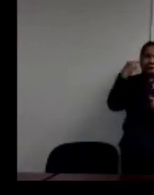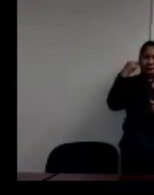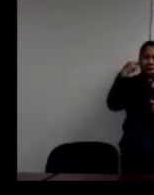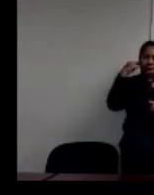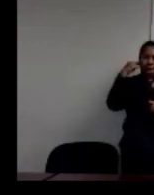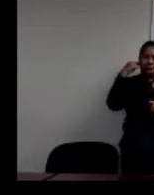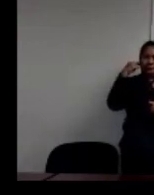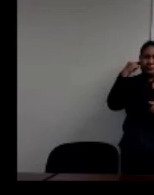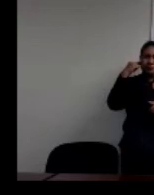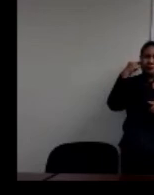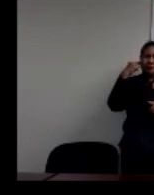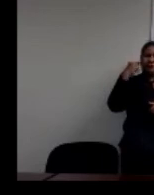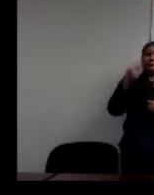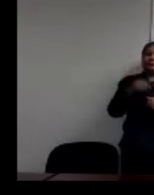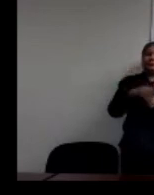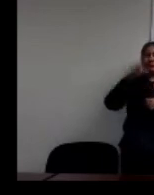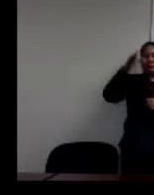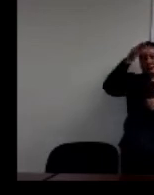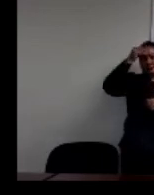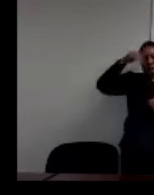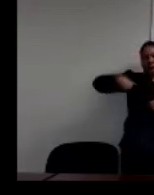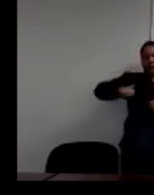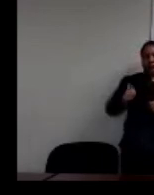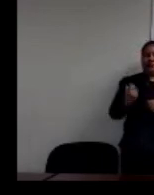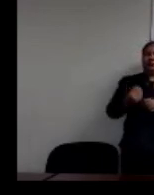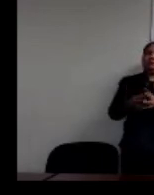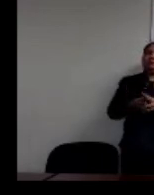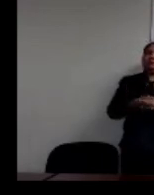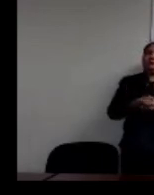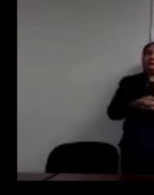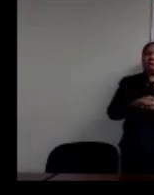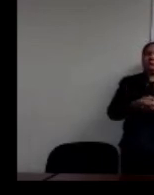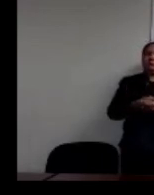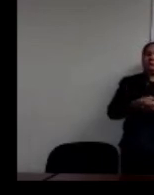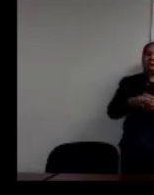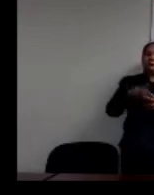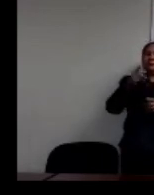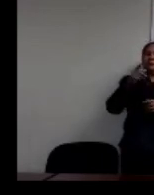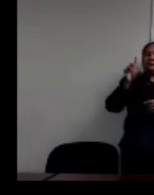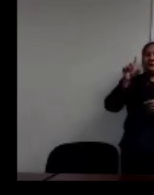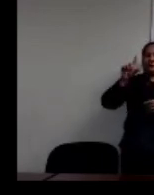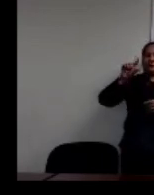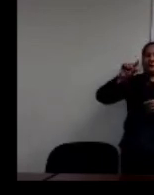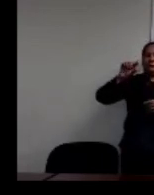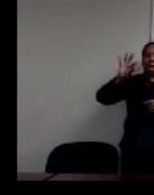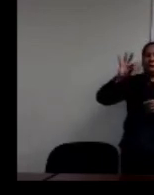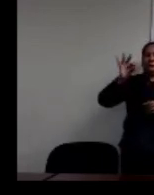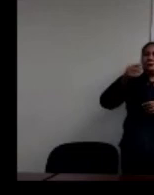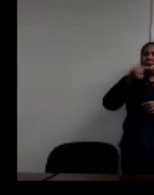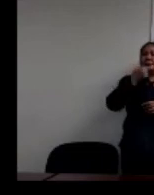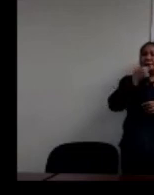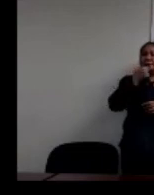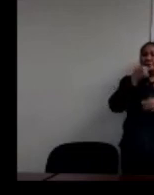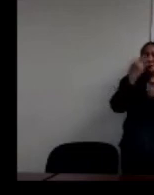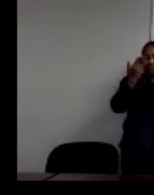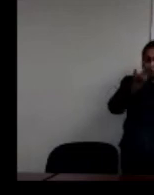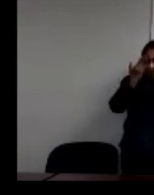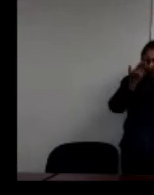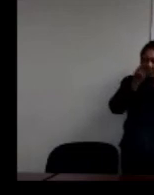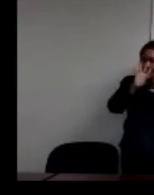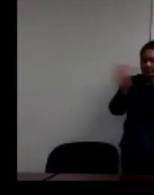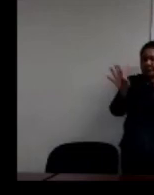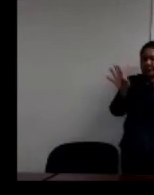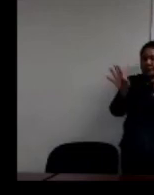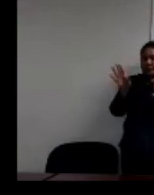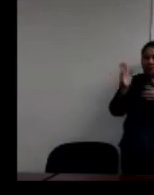auditiva, procesar y grabar información. Pasados los 45 minutos, ya se ha súper mega estudiado,